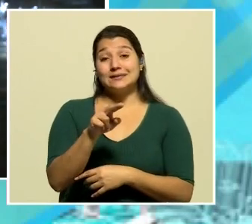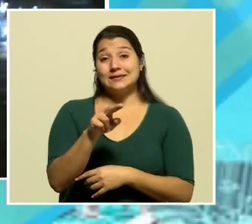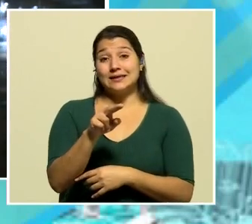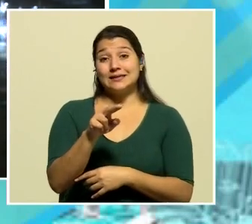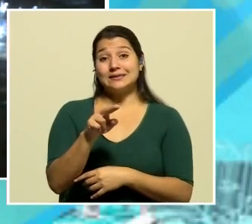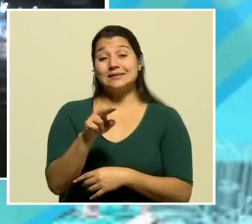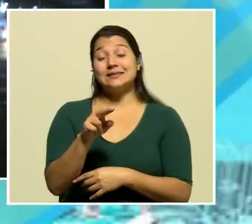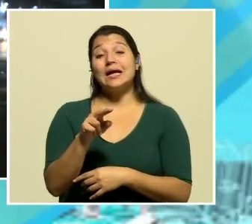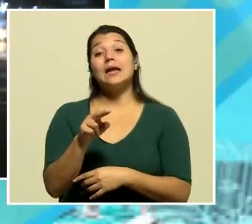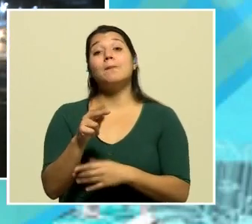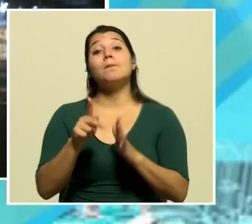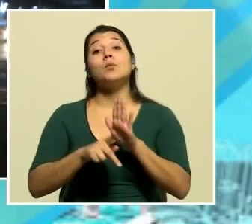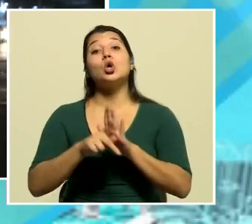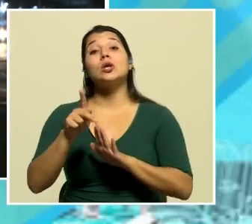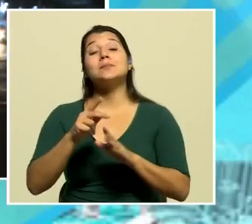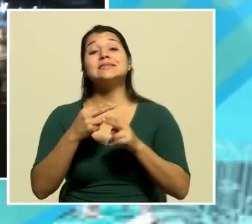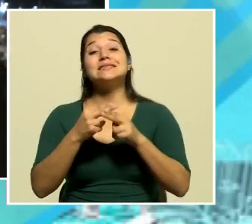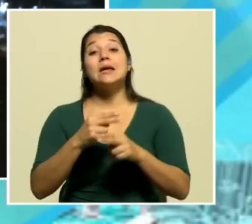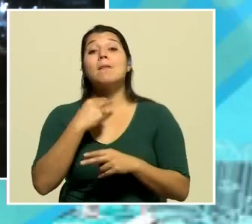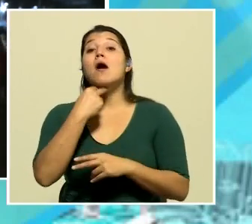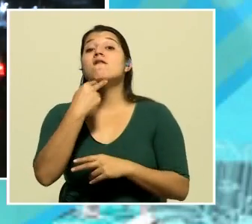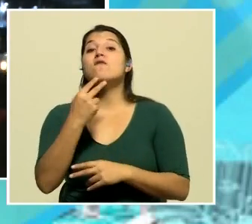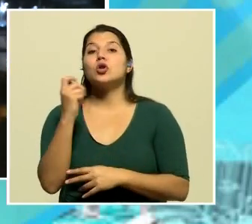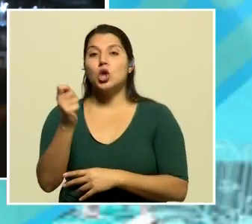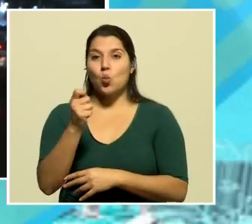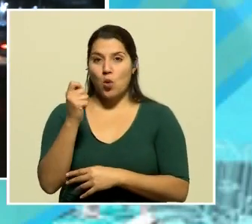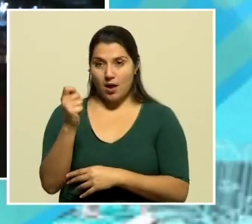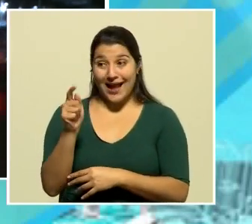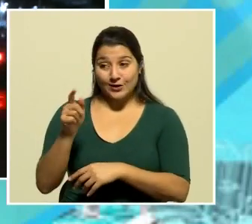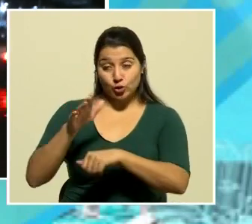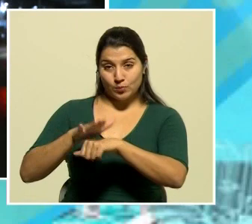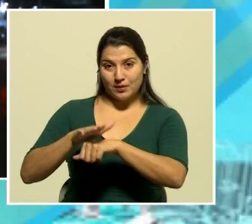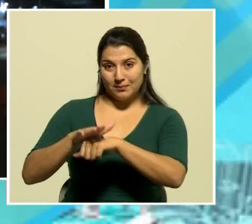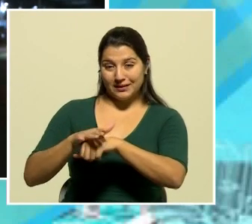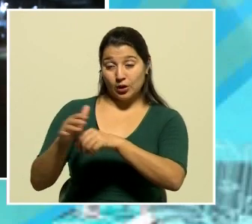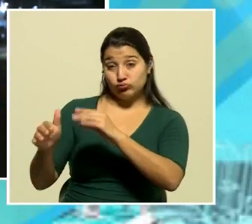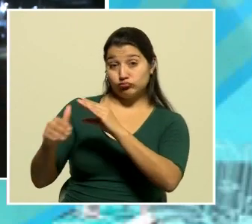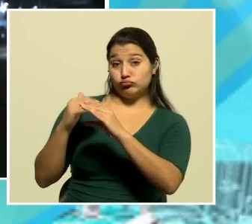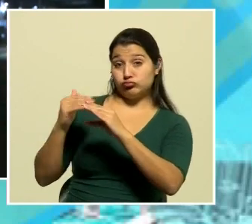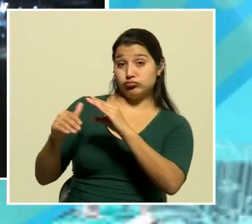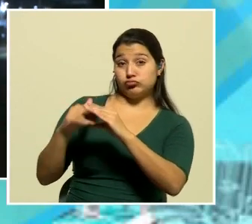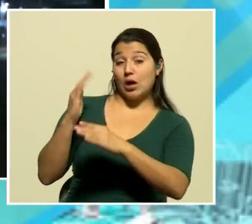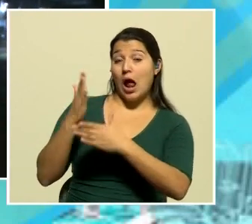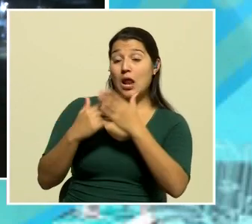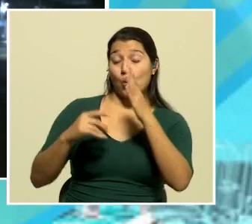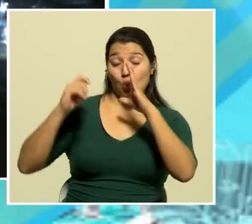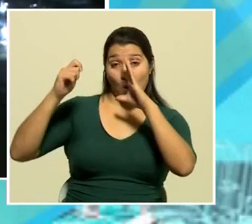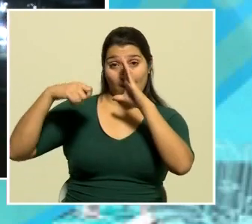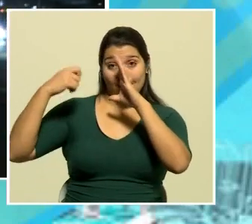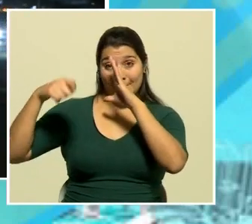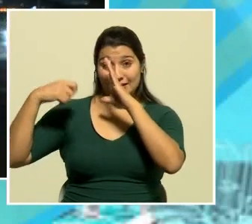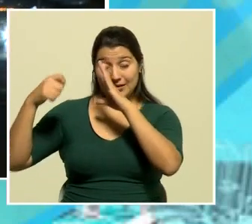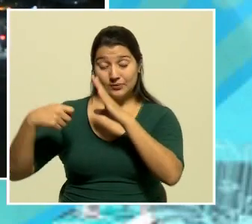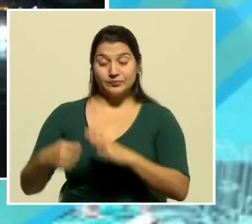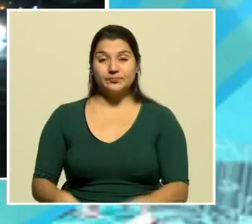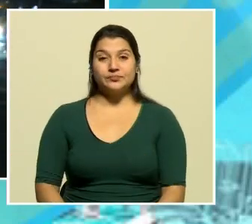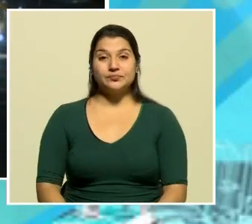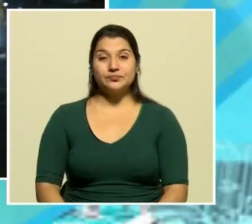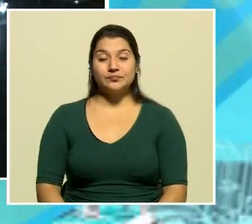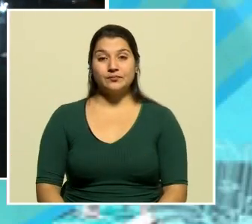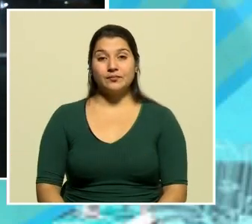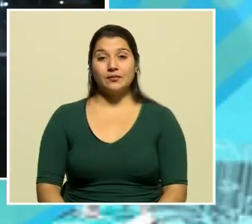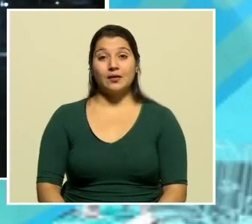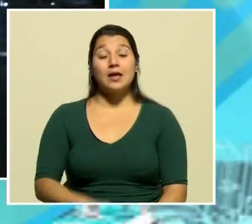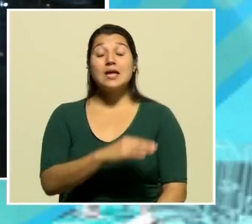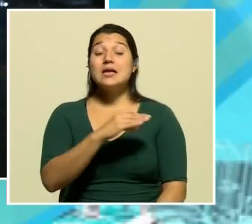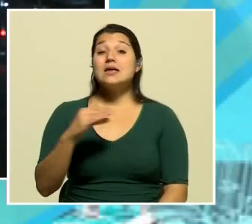La Voz de Guanacaste que nos facilitaron algunas de las tomas que difundimos recién durante esta información. Y